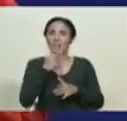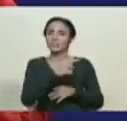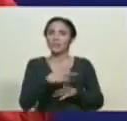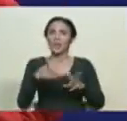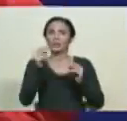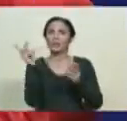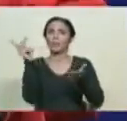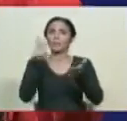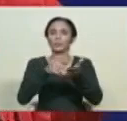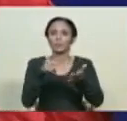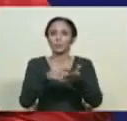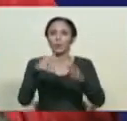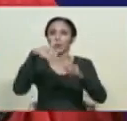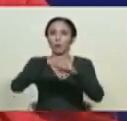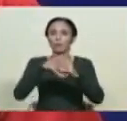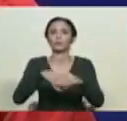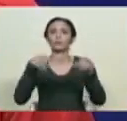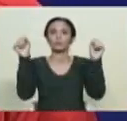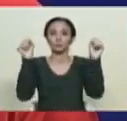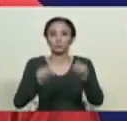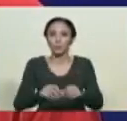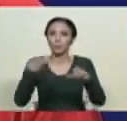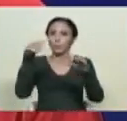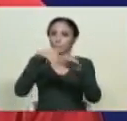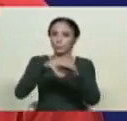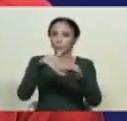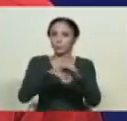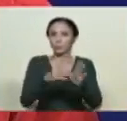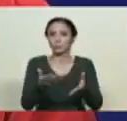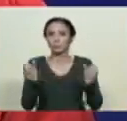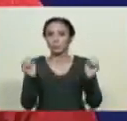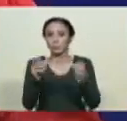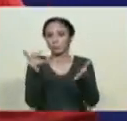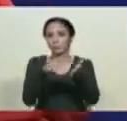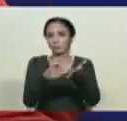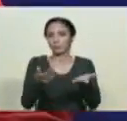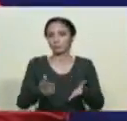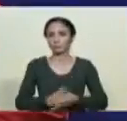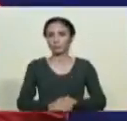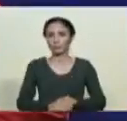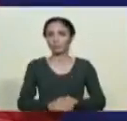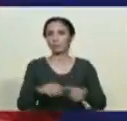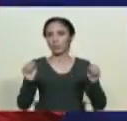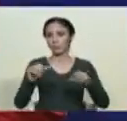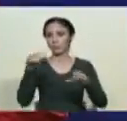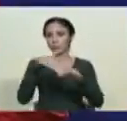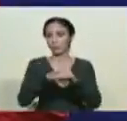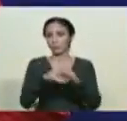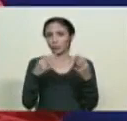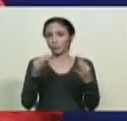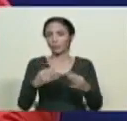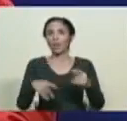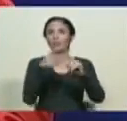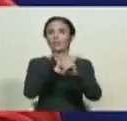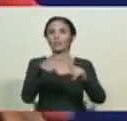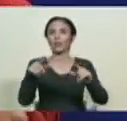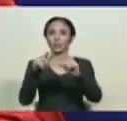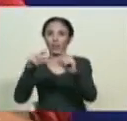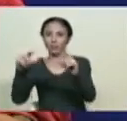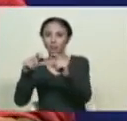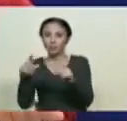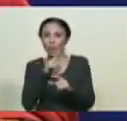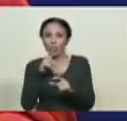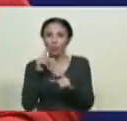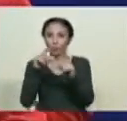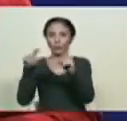a participar en estas elecciones y sí participaron en estas elecciones. Sí participaron con otras tarjetas, pero sus... Y